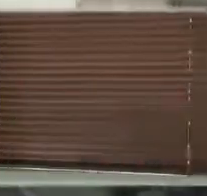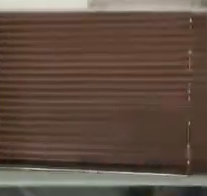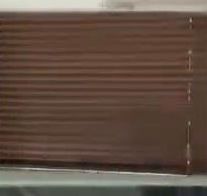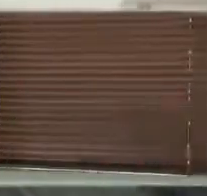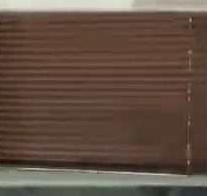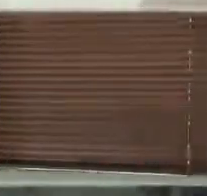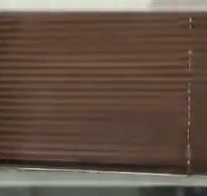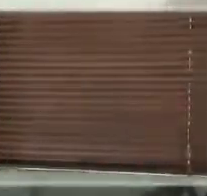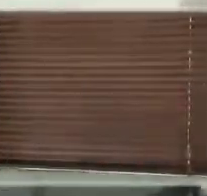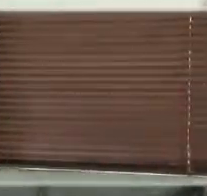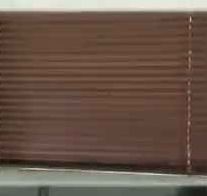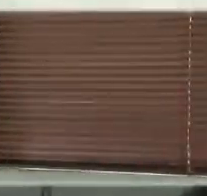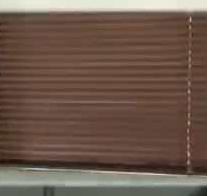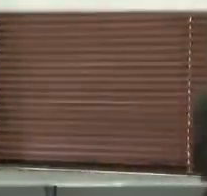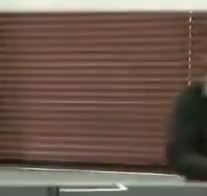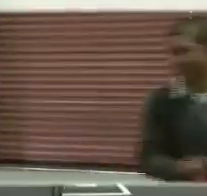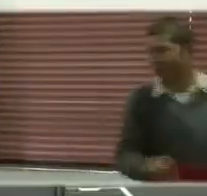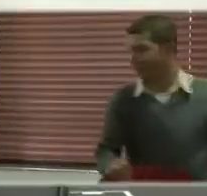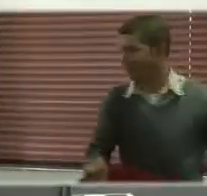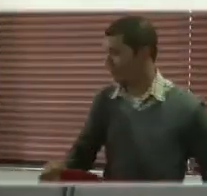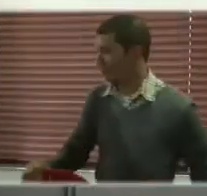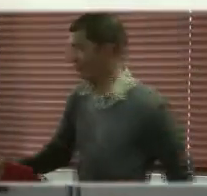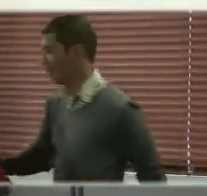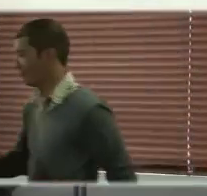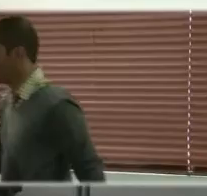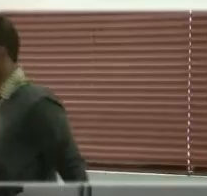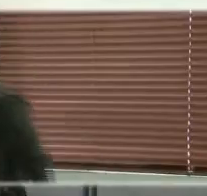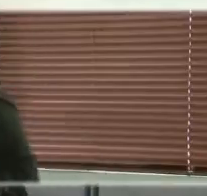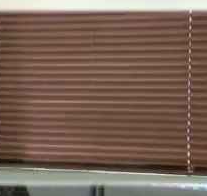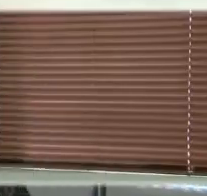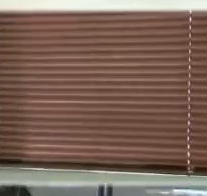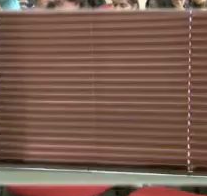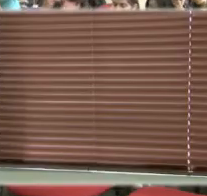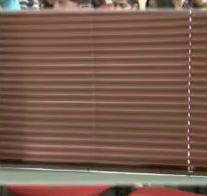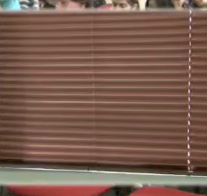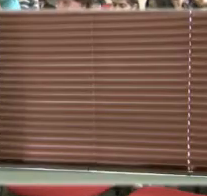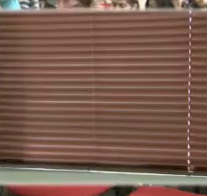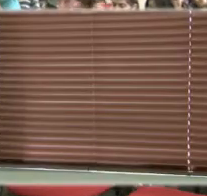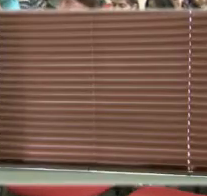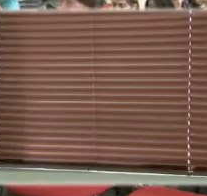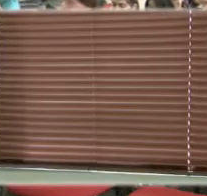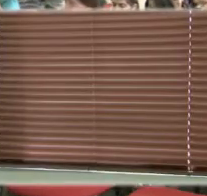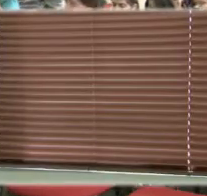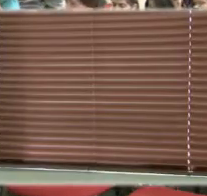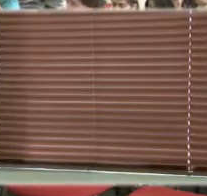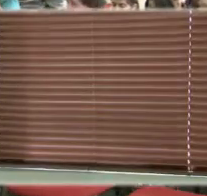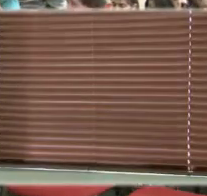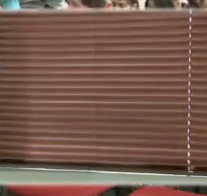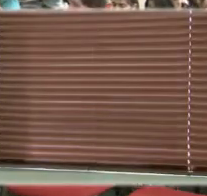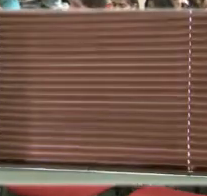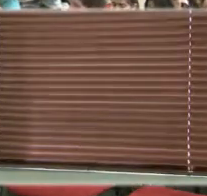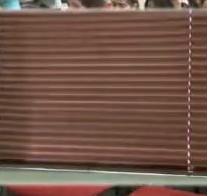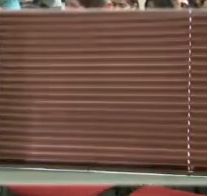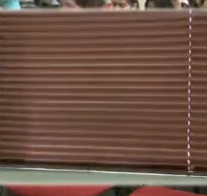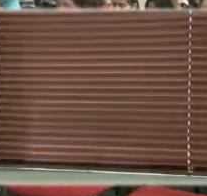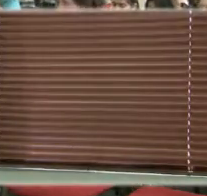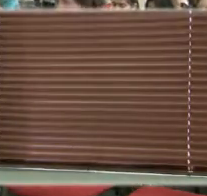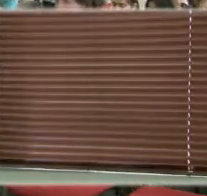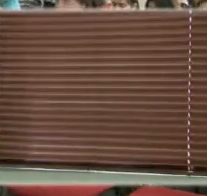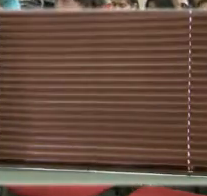para que en esta segunda parte de la sesión hablemos acerca